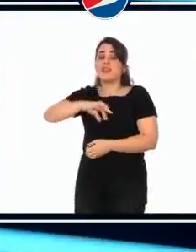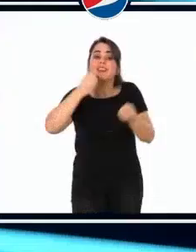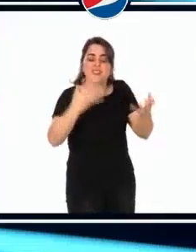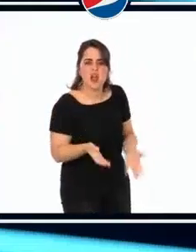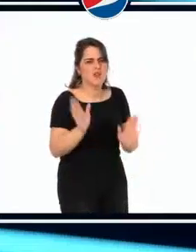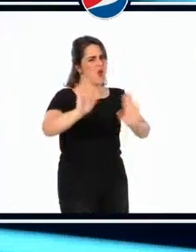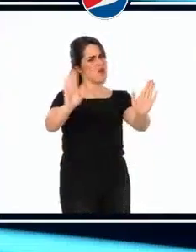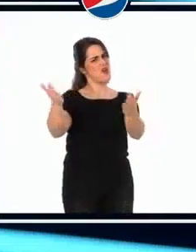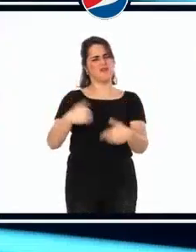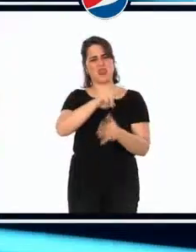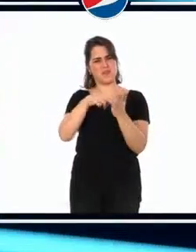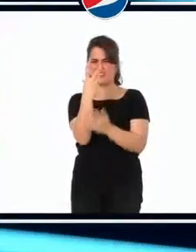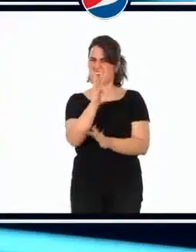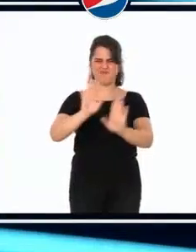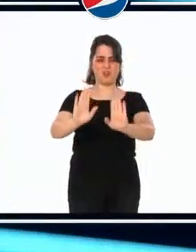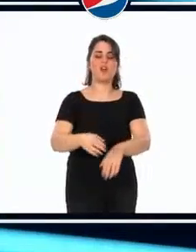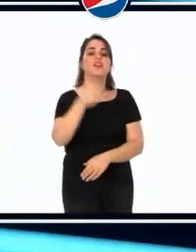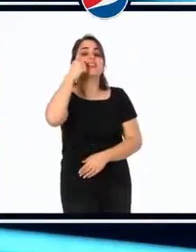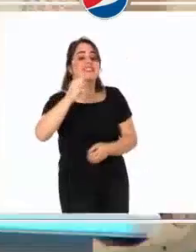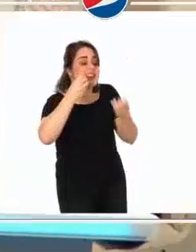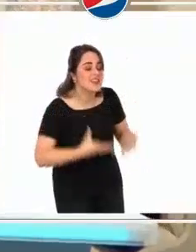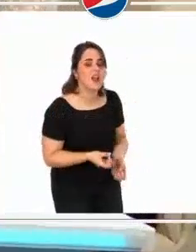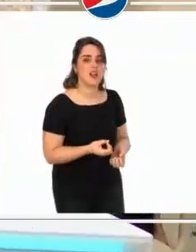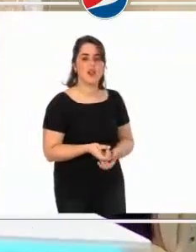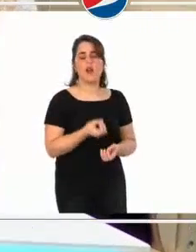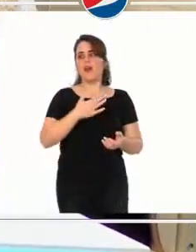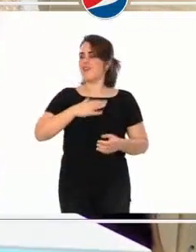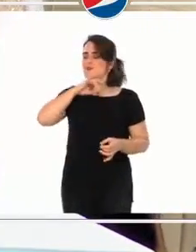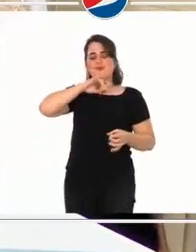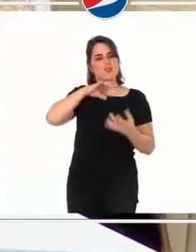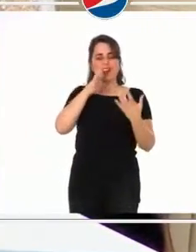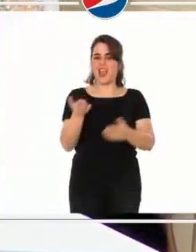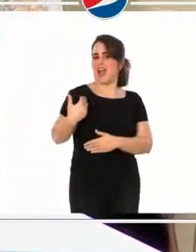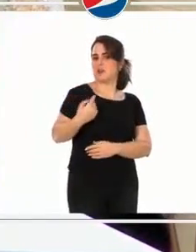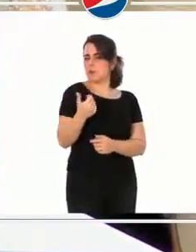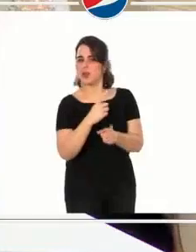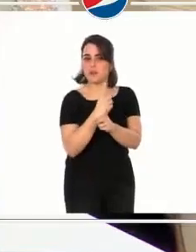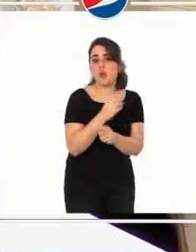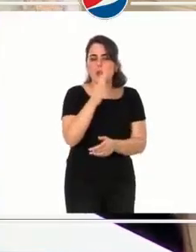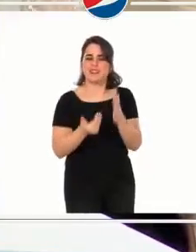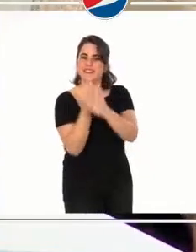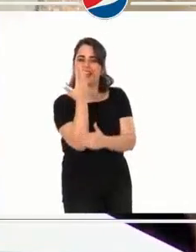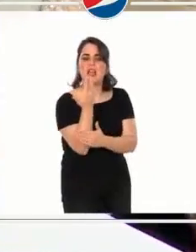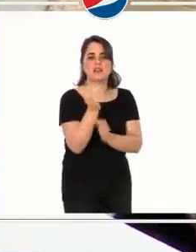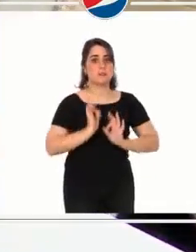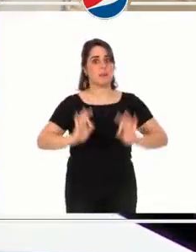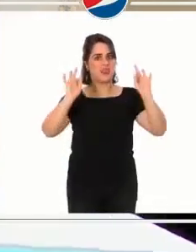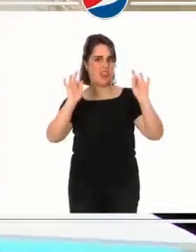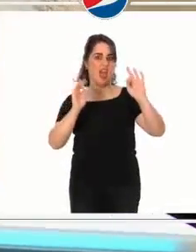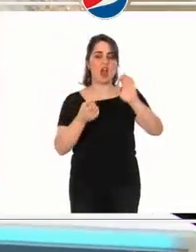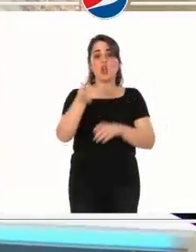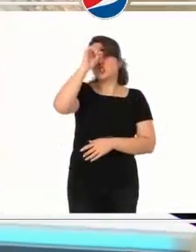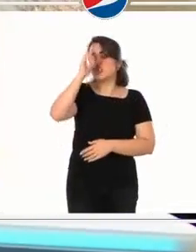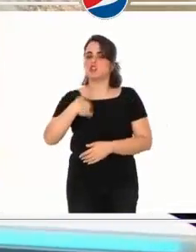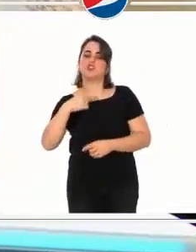traigáis. Cristinini, ¿qué tal? ¿Cómo estás? Ay, pues yo muy contenta. Ya lo he dicho antes, un poco nerviosa porque es un día muy está especial. Muy no sé, yo siempre me pongo